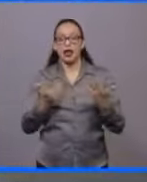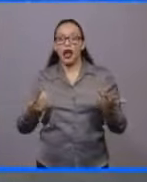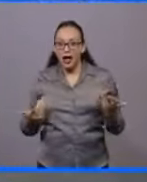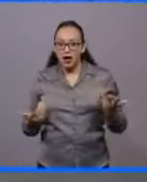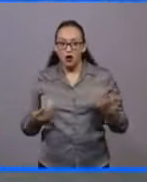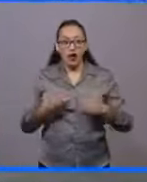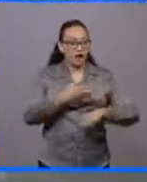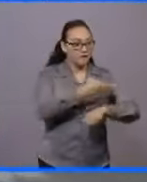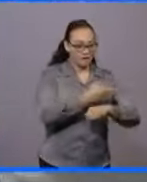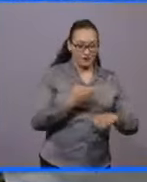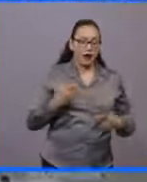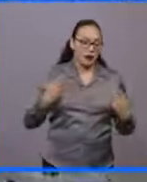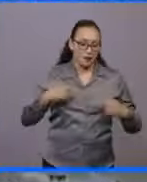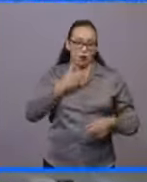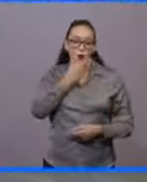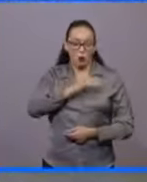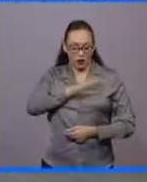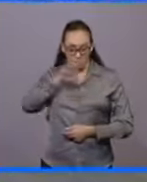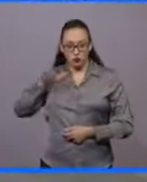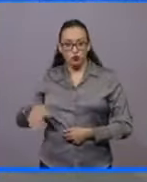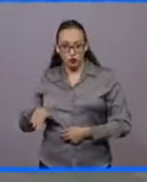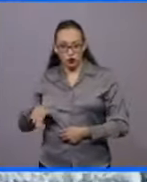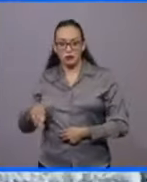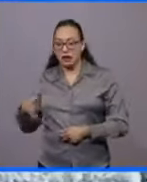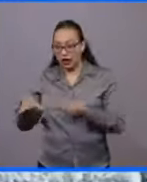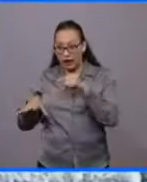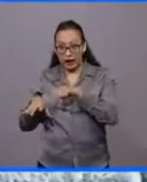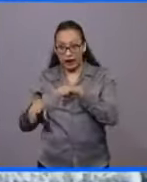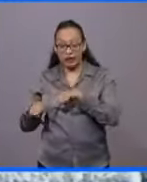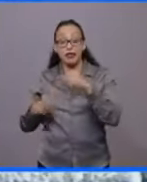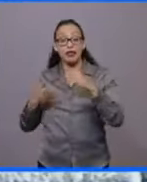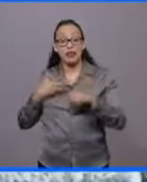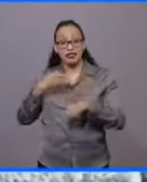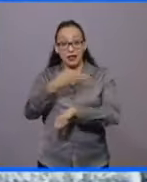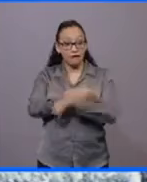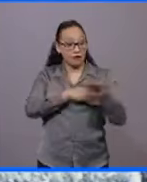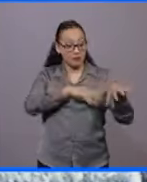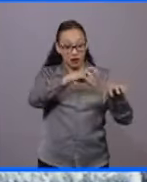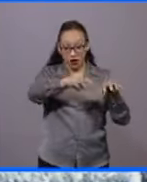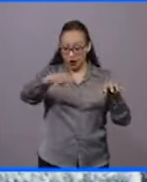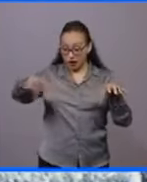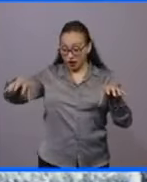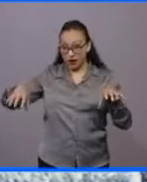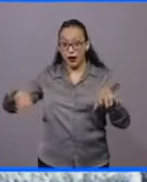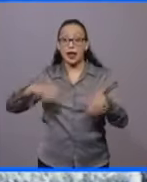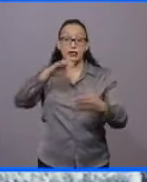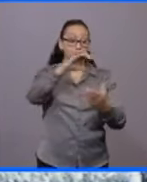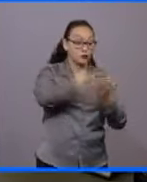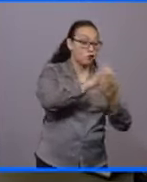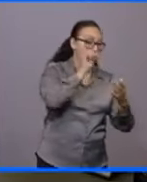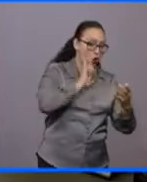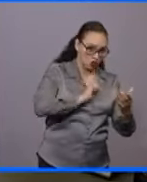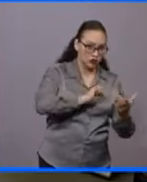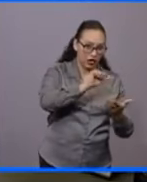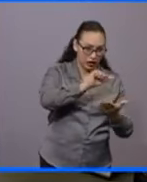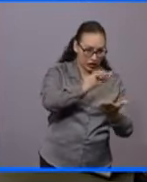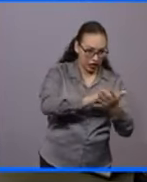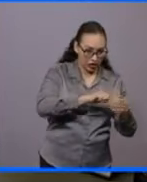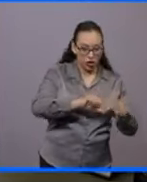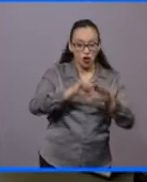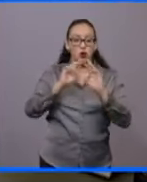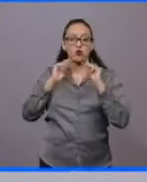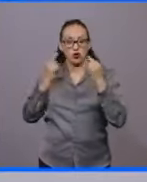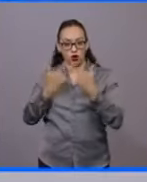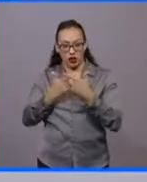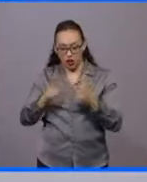las distintas familias que configuró el extinto trabajador accedan a los beneficios laborales. Para ello, el Tribunal